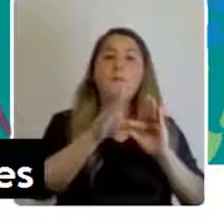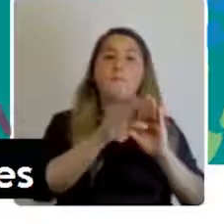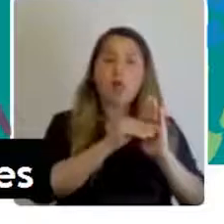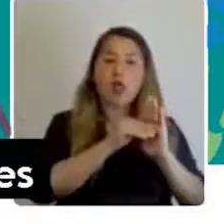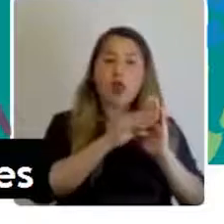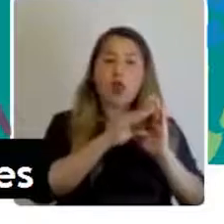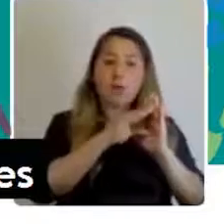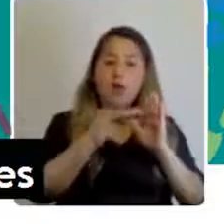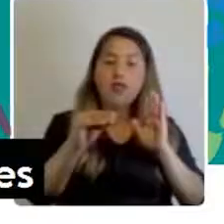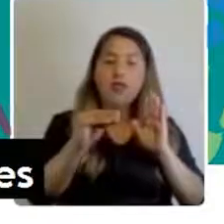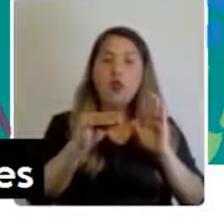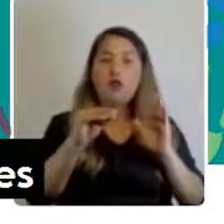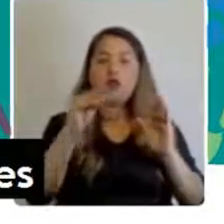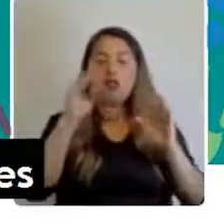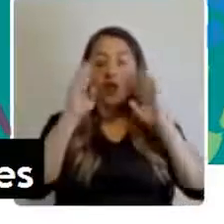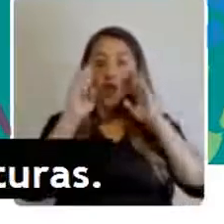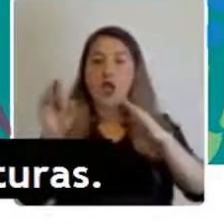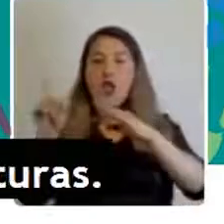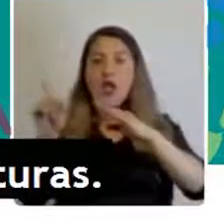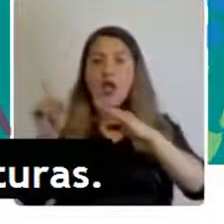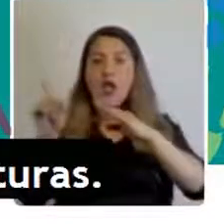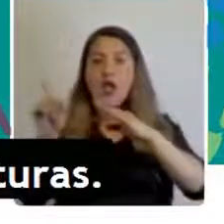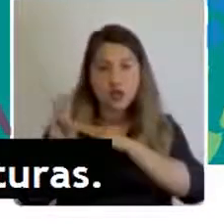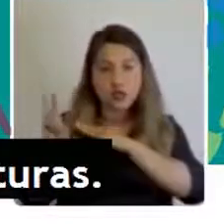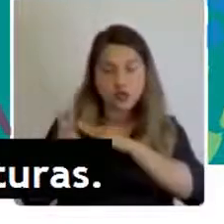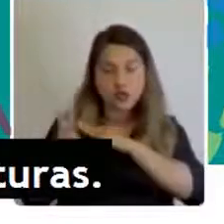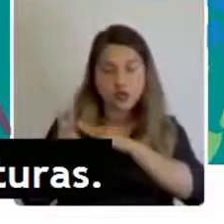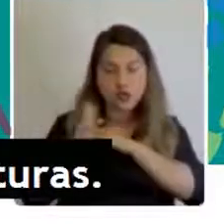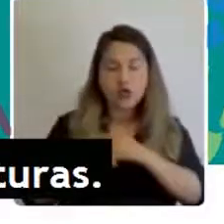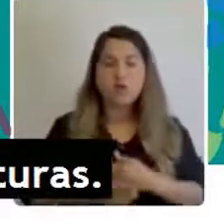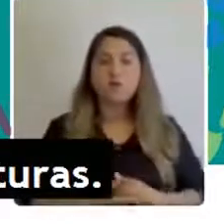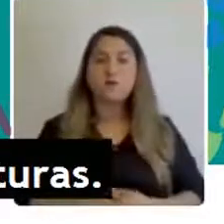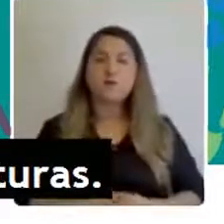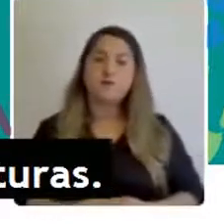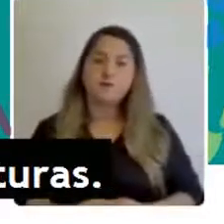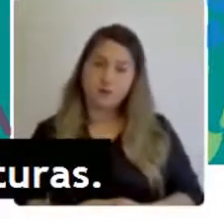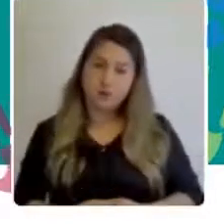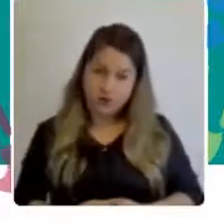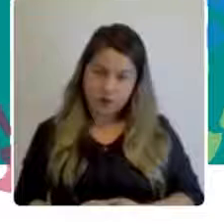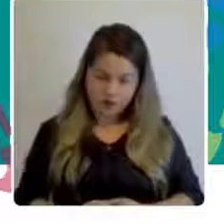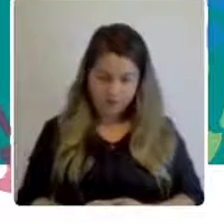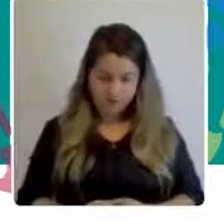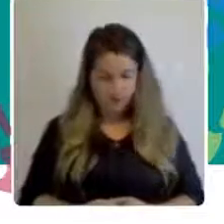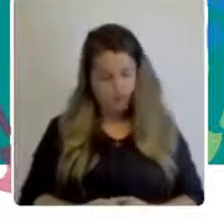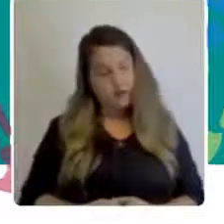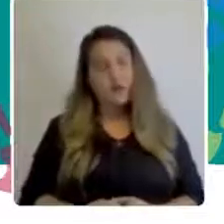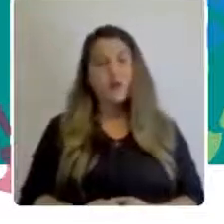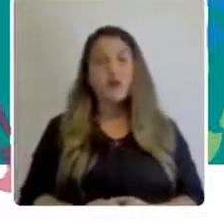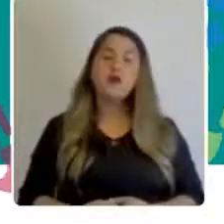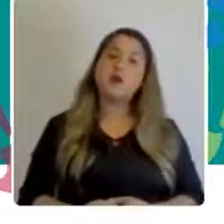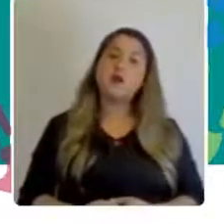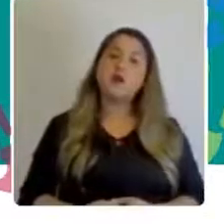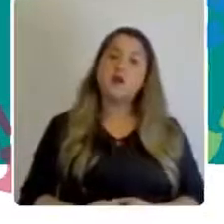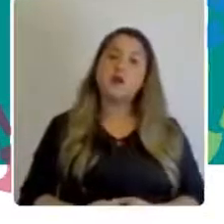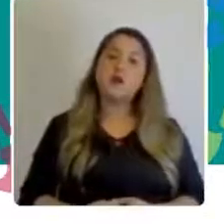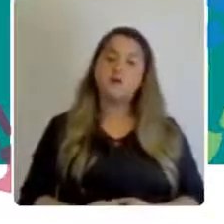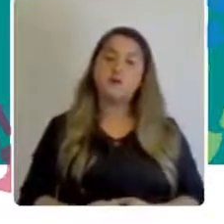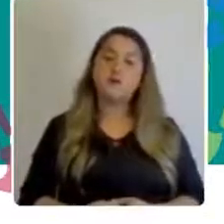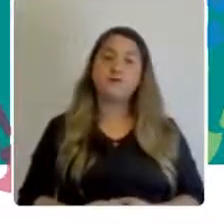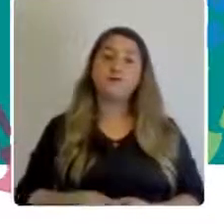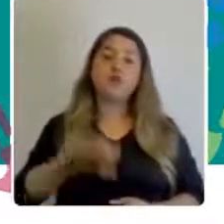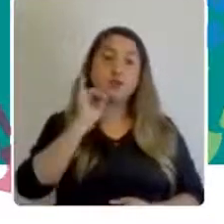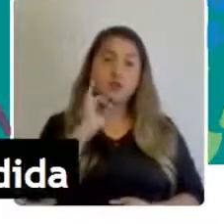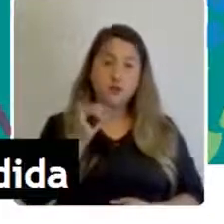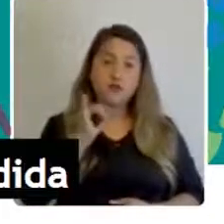opiniones sobre algunas intervenciones, sobre casos específicos de algunas coberturas. Entonces sí, eso es un trabajo que se